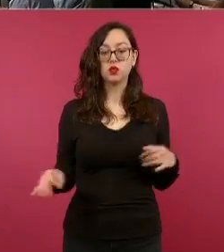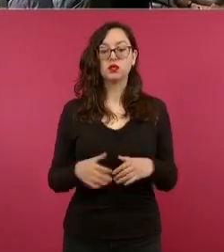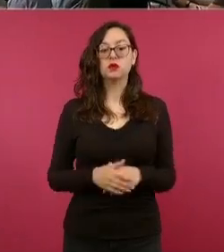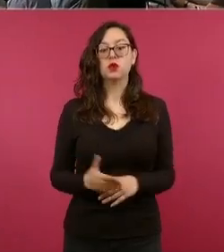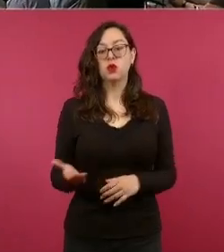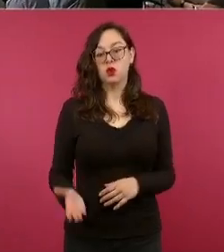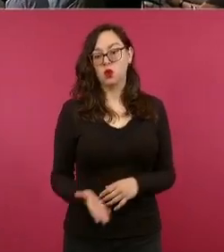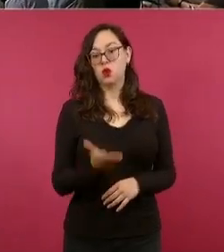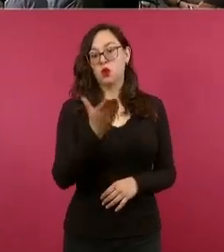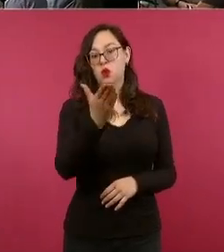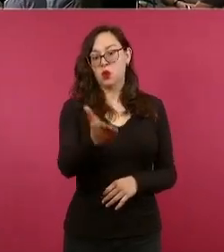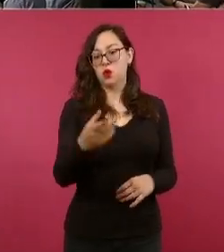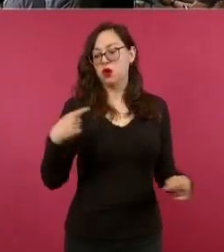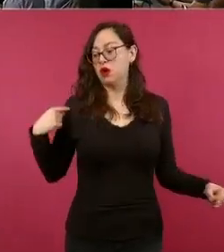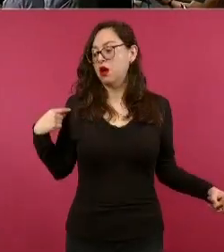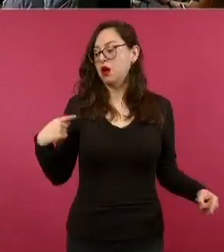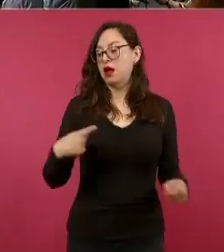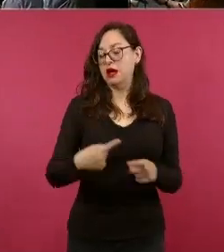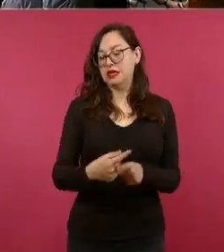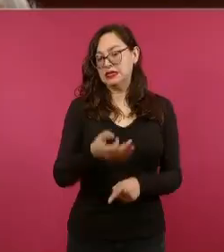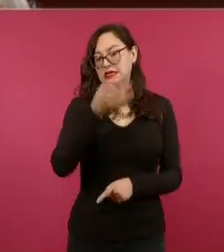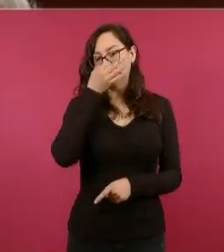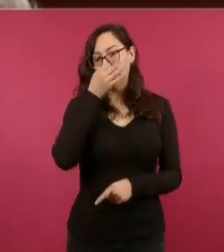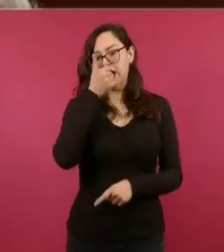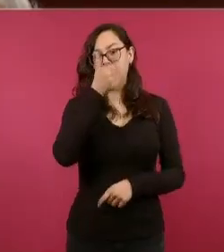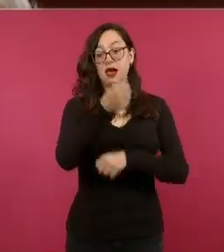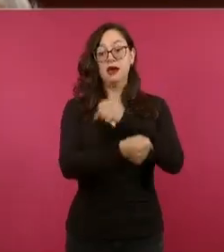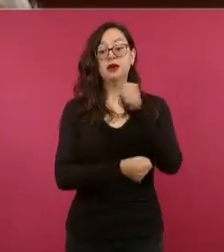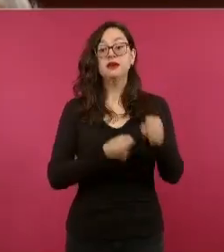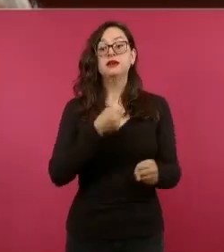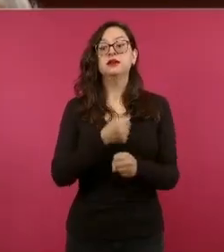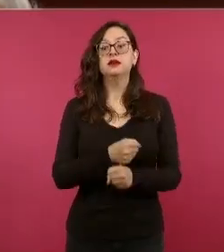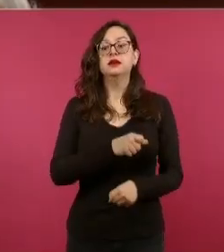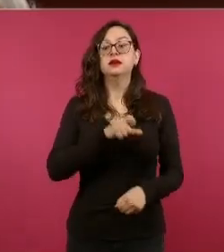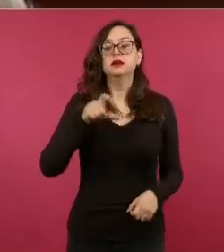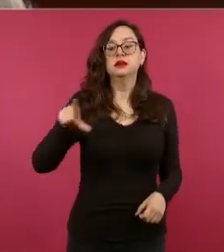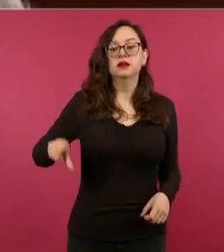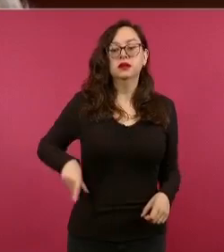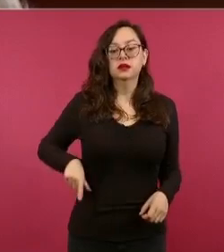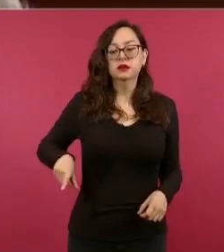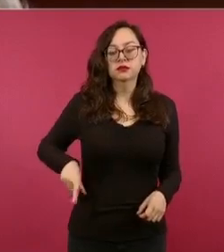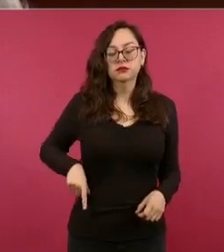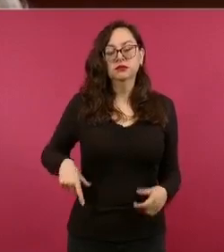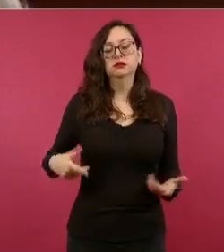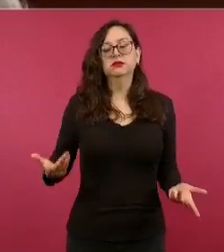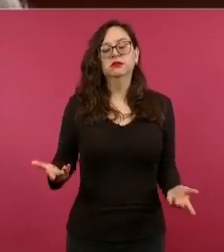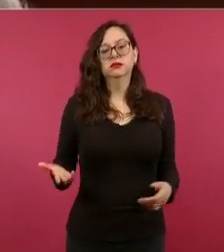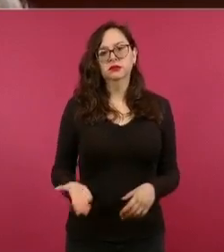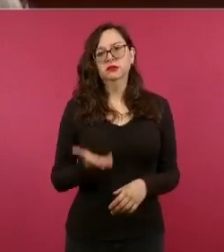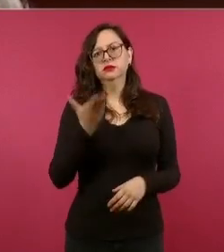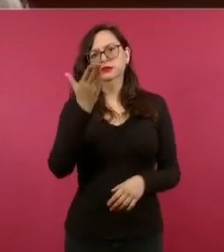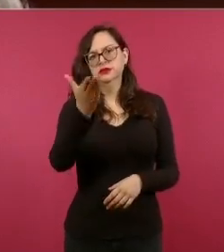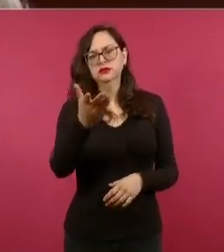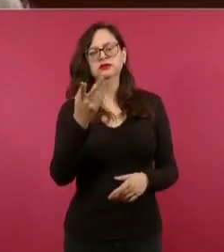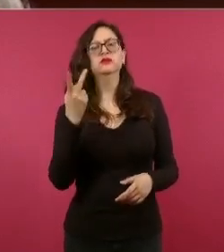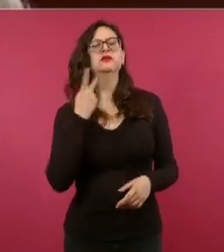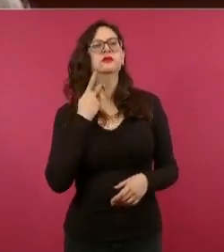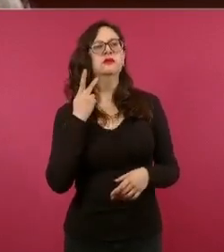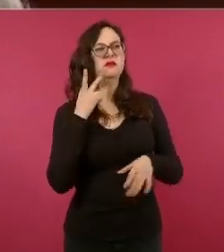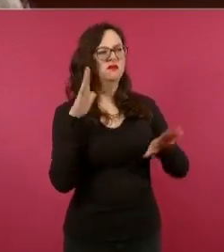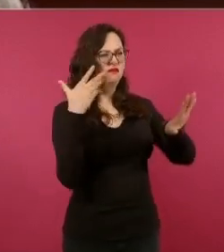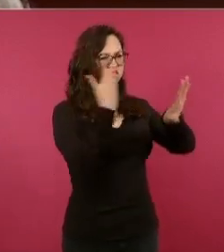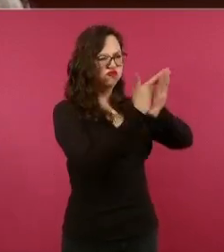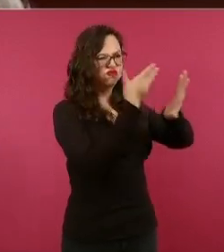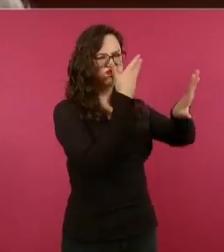de 5 años y meses, usted no ha perseguido a ningún actor político y mucho menos ha utilizado a